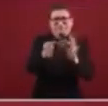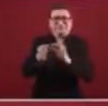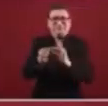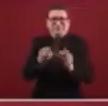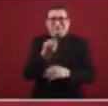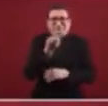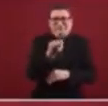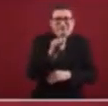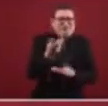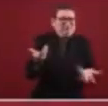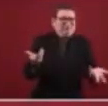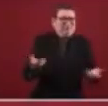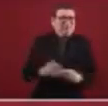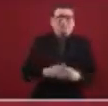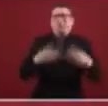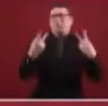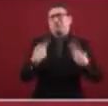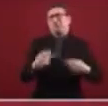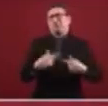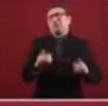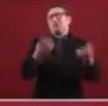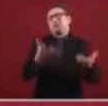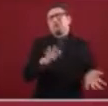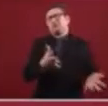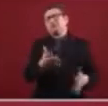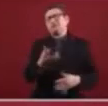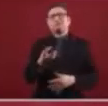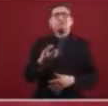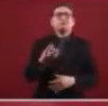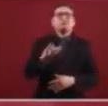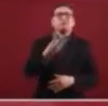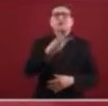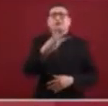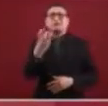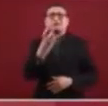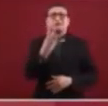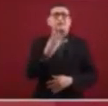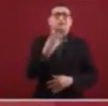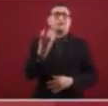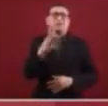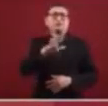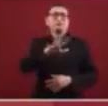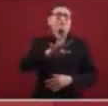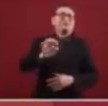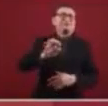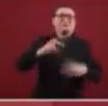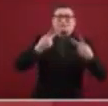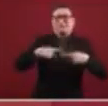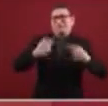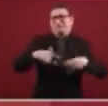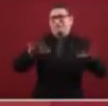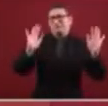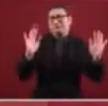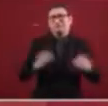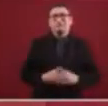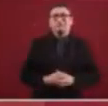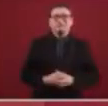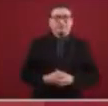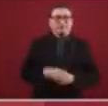Pues podía yo hablarles a 300, 400, 500 personas.